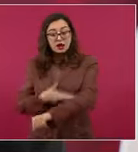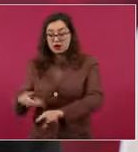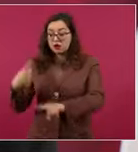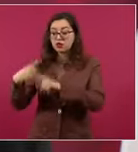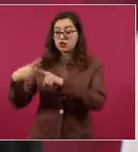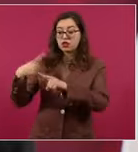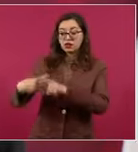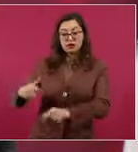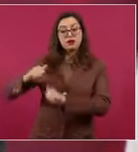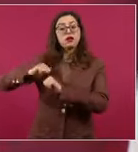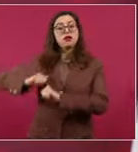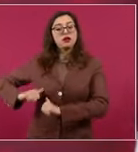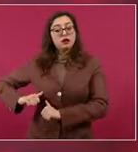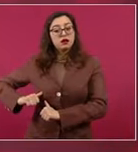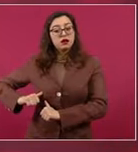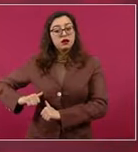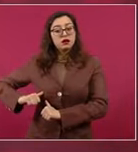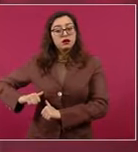fueron